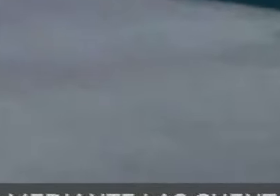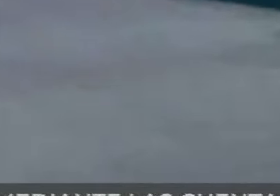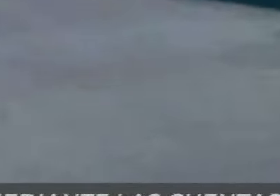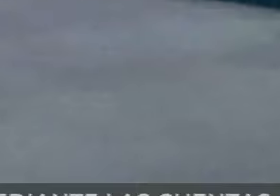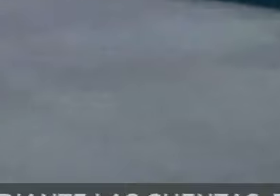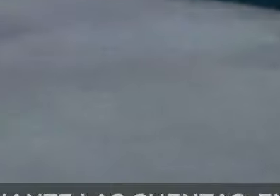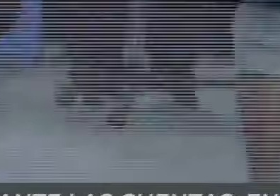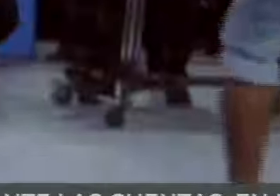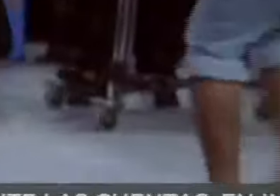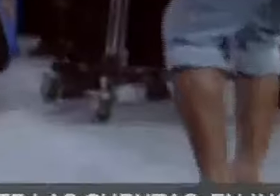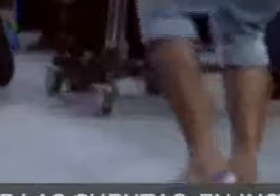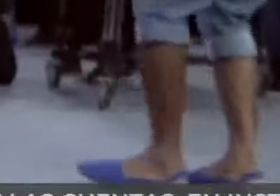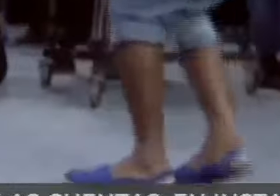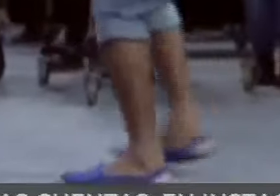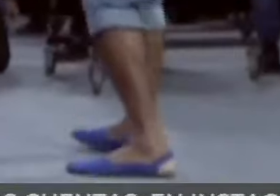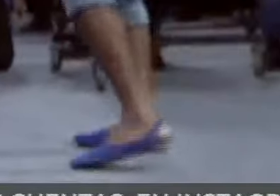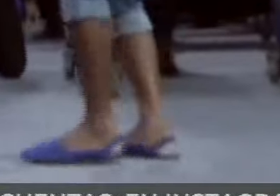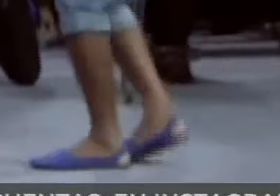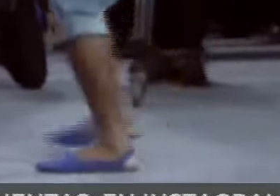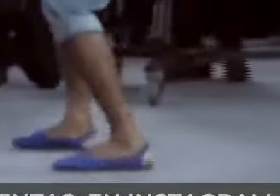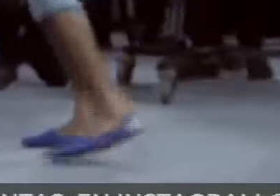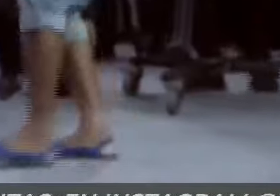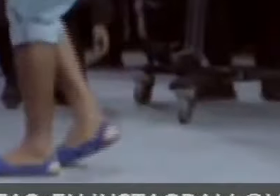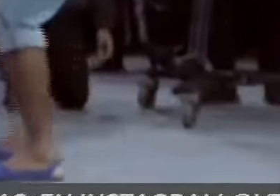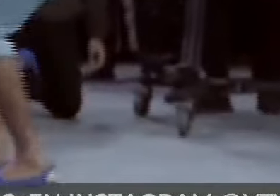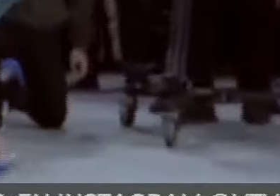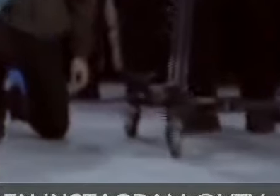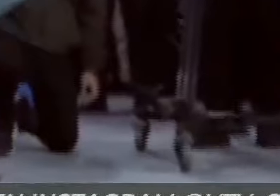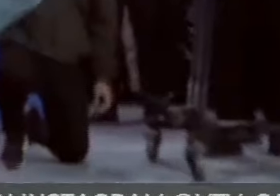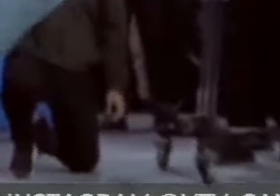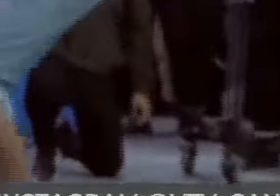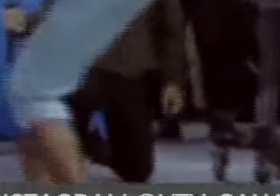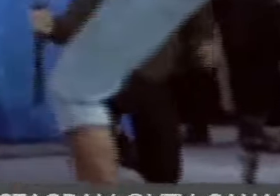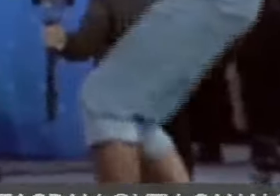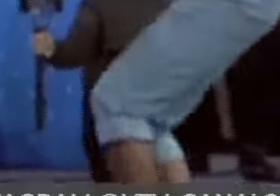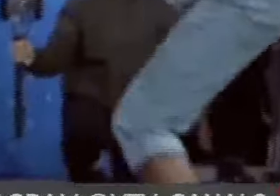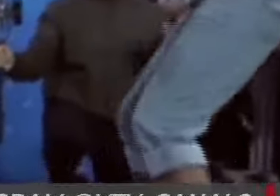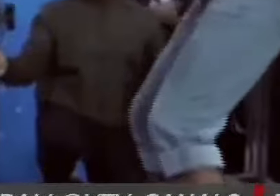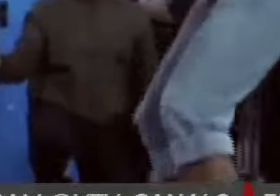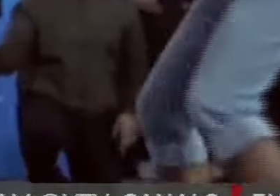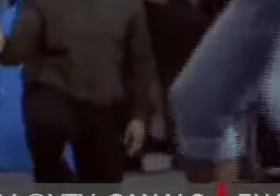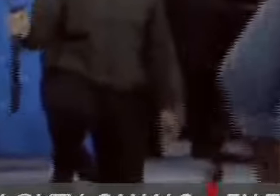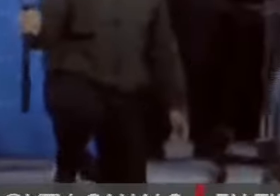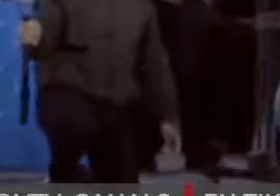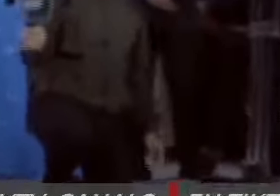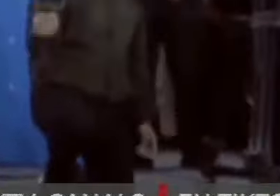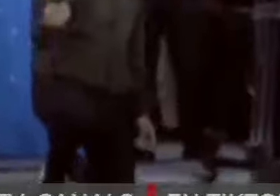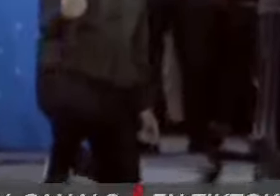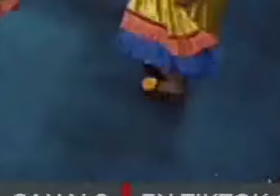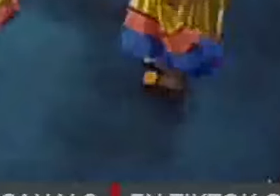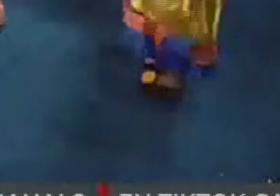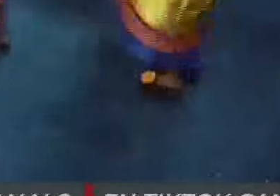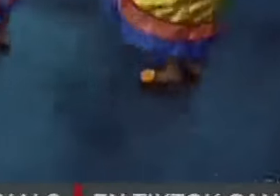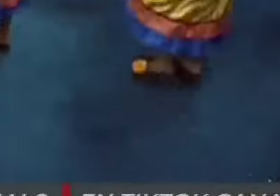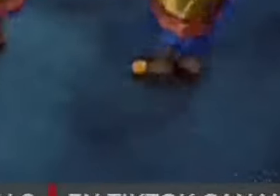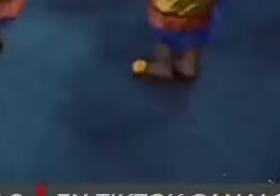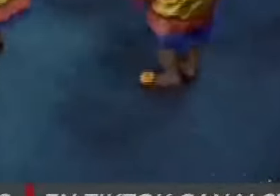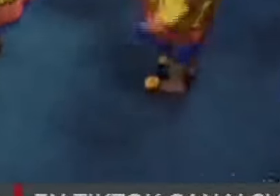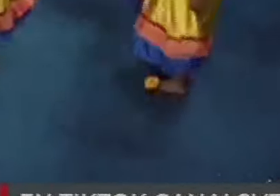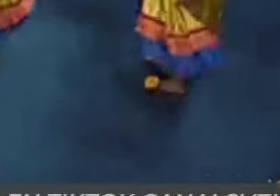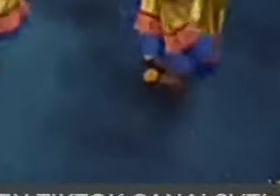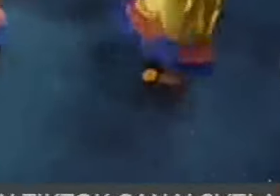ve silencioso. Cuando estamos descuidados llega fe muy peligroso. Es un fe muy peligroso por